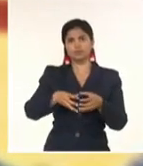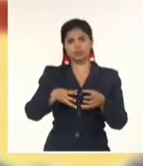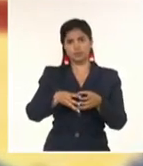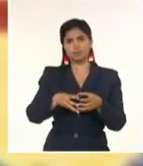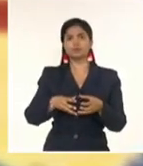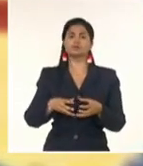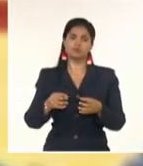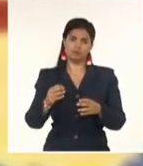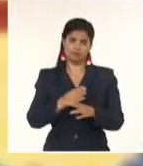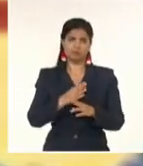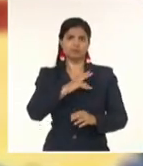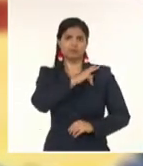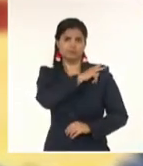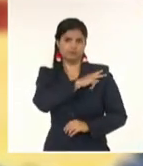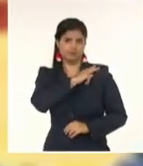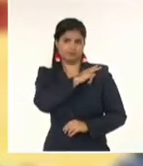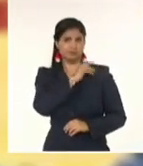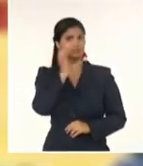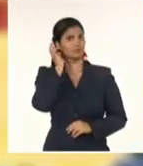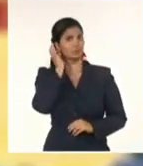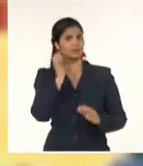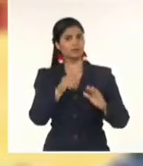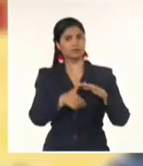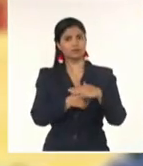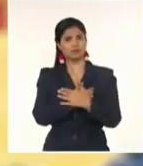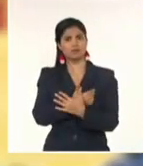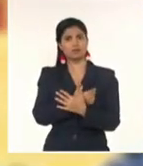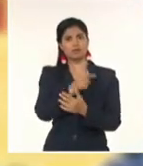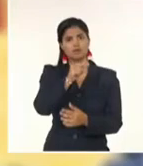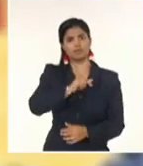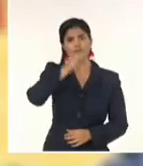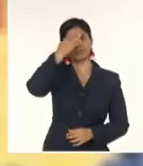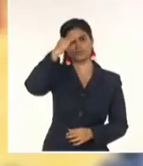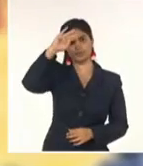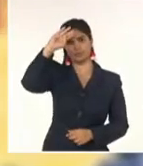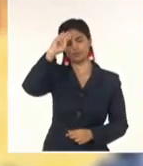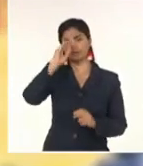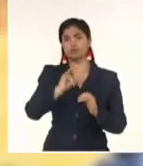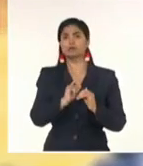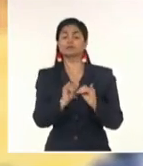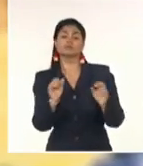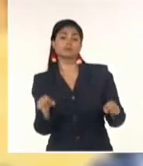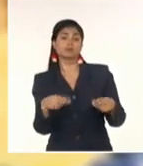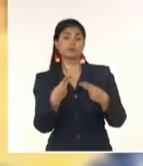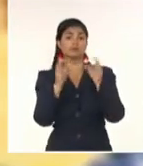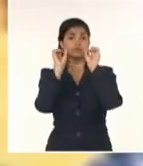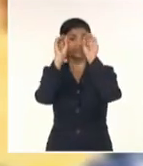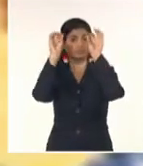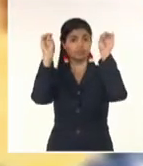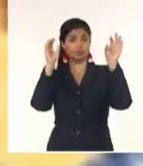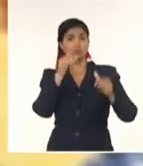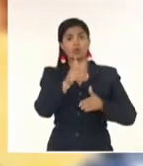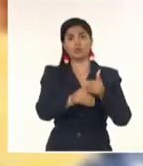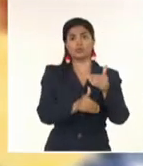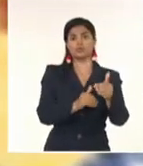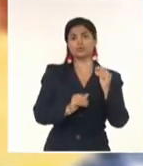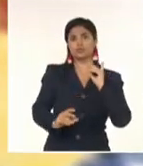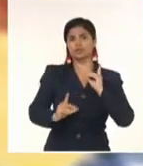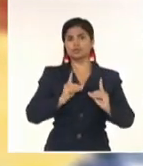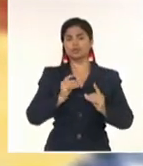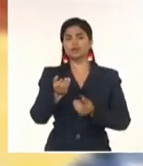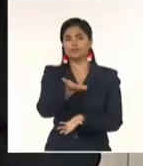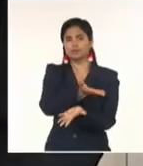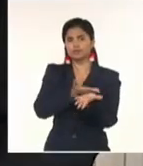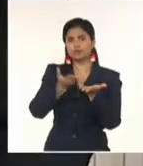países. La embajadora cubana en la Nación Mediterránea, Mirta Granda, destacó que el evento promueve un proceso permanente de diálogo e intercambio